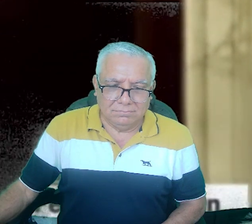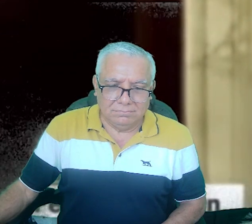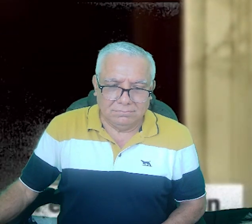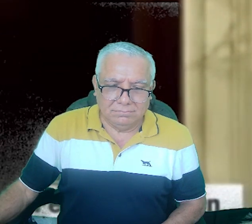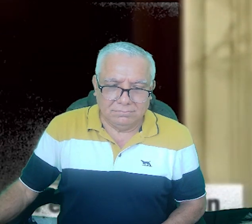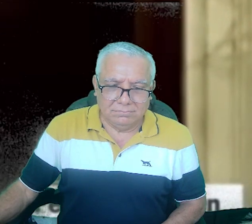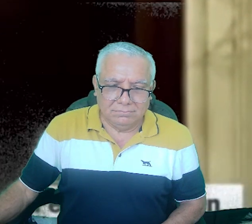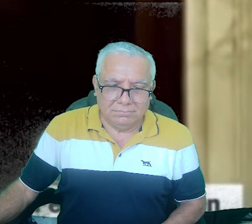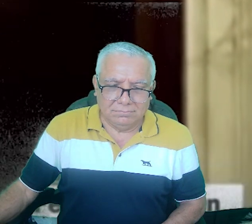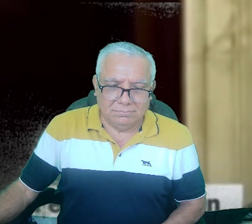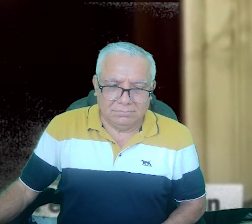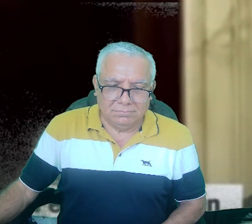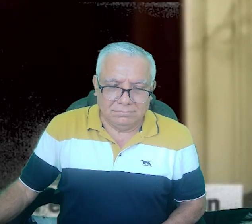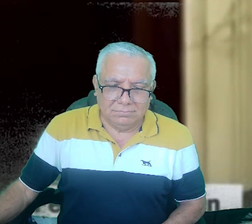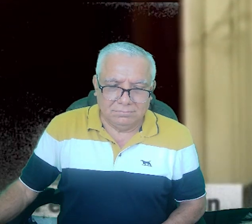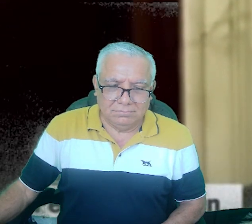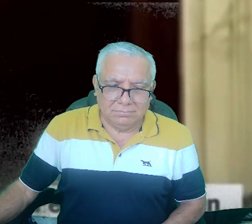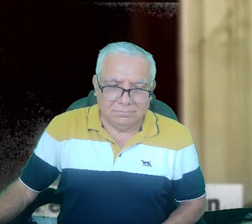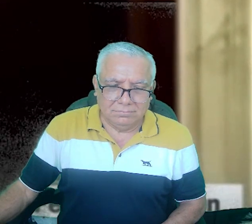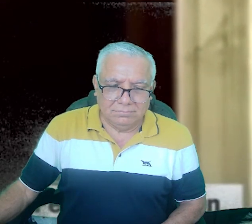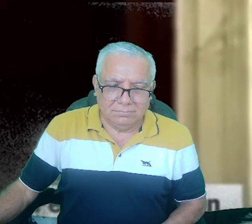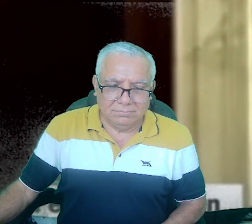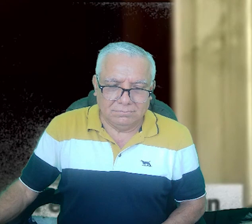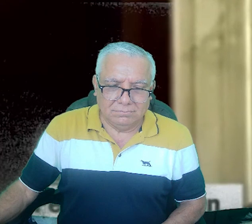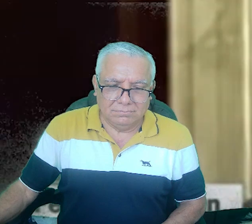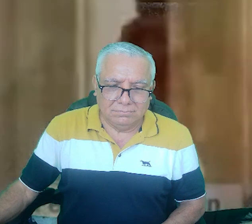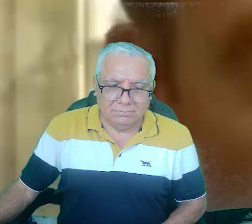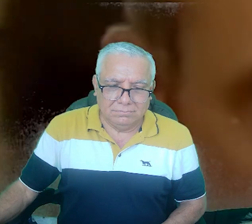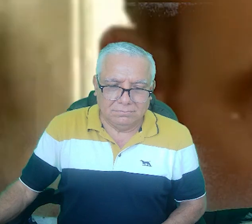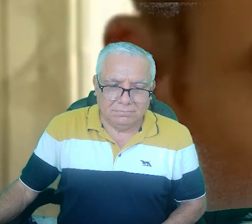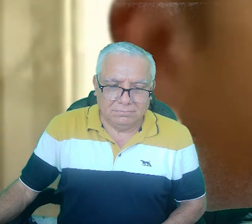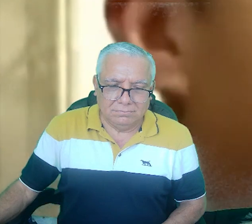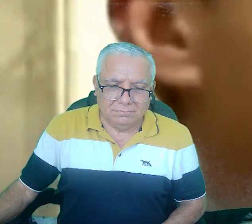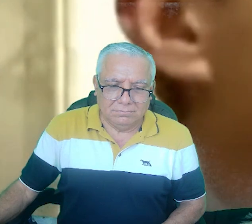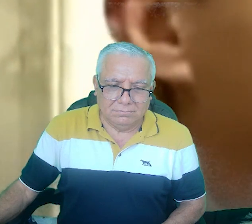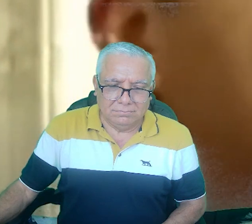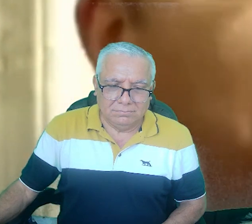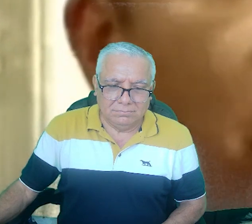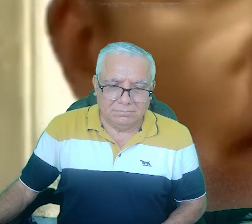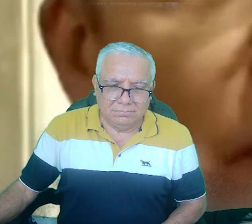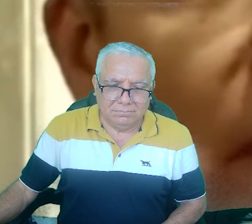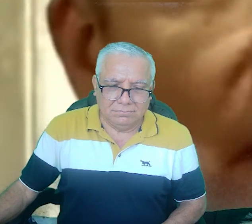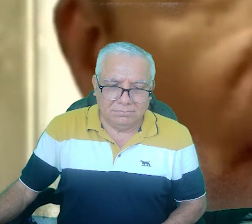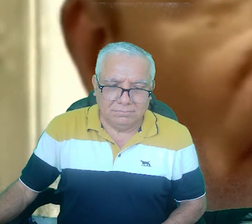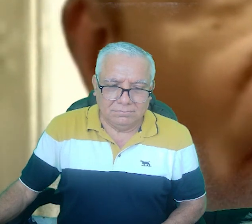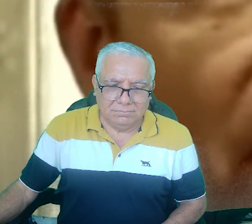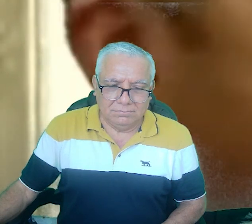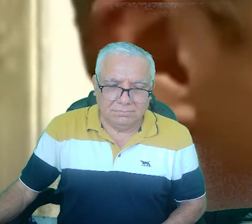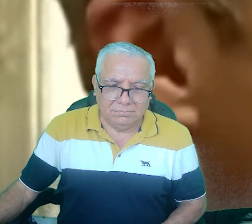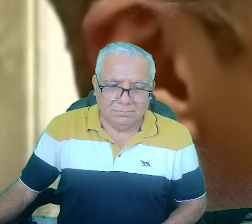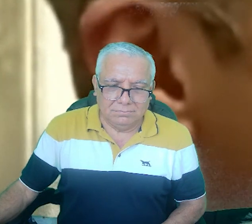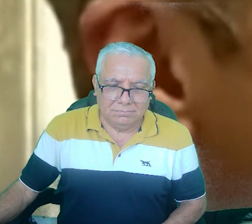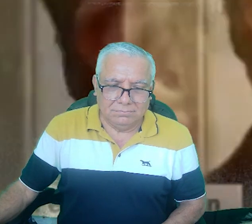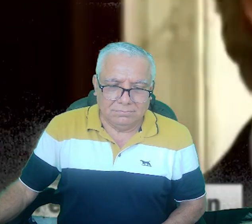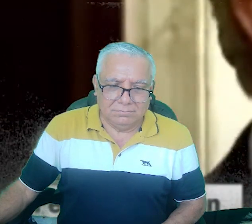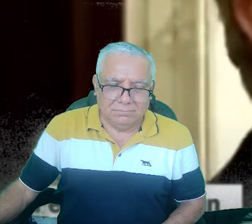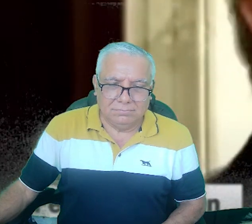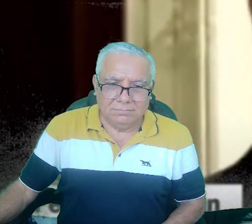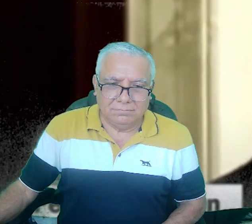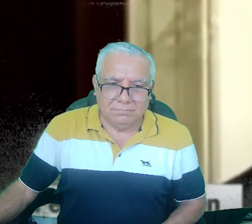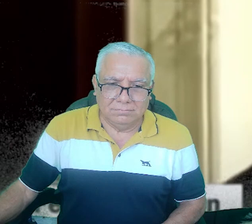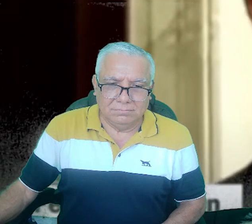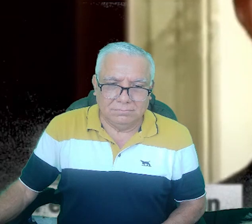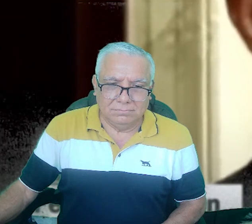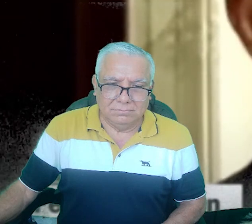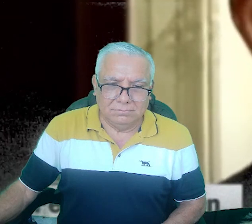veredicto, porque hubiera esperado ver lo que tanto anunció la fiscalía, ¿no? Videos, grabaciones, fotografías, estados de cuenta, depósitos, y